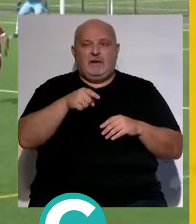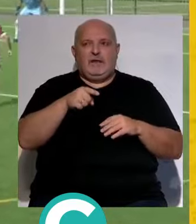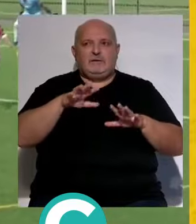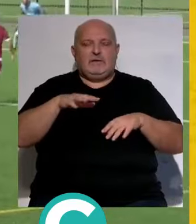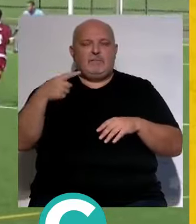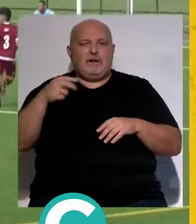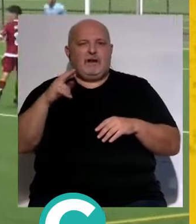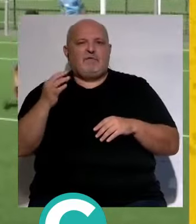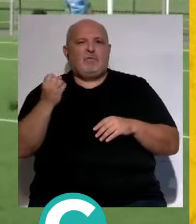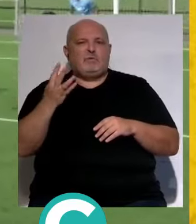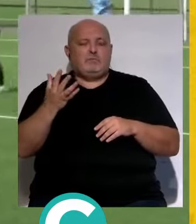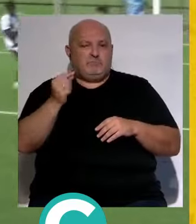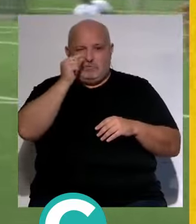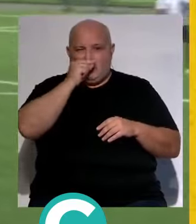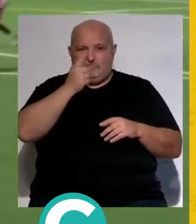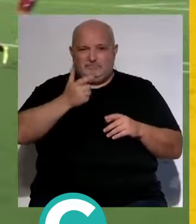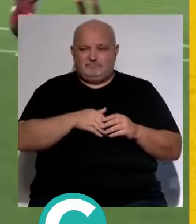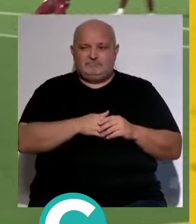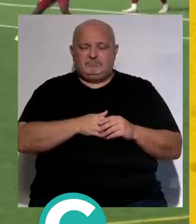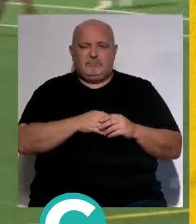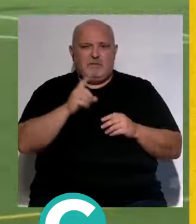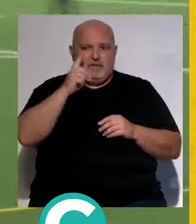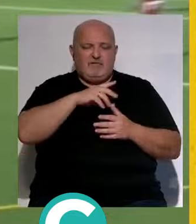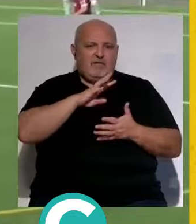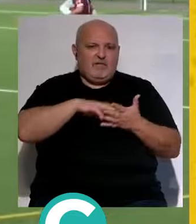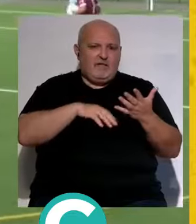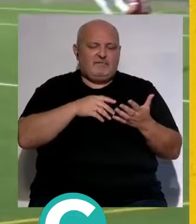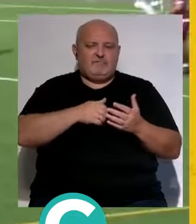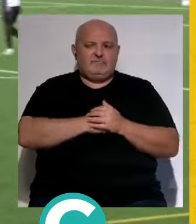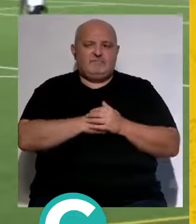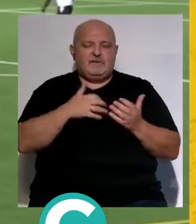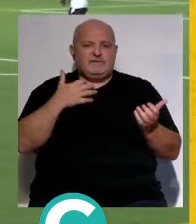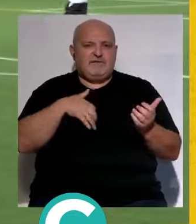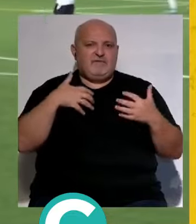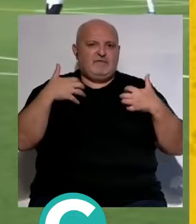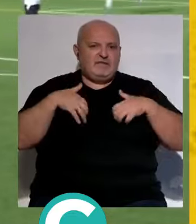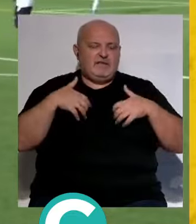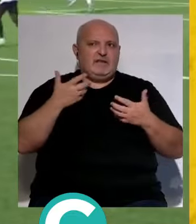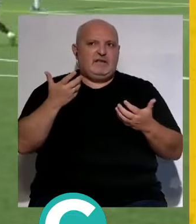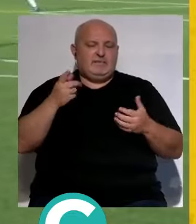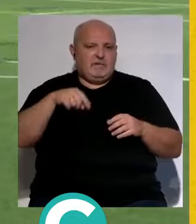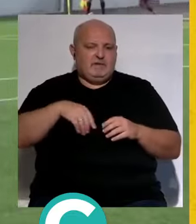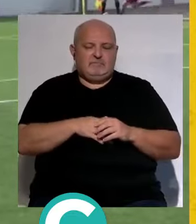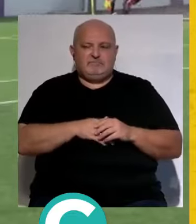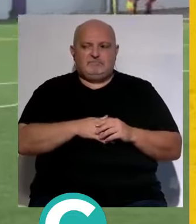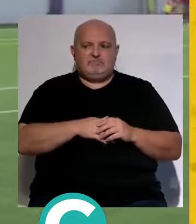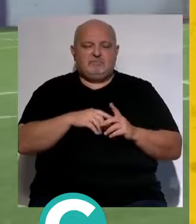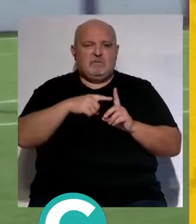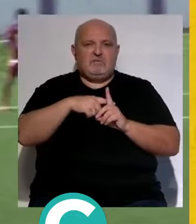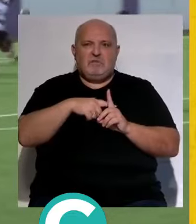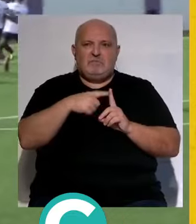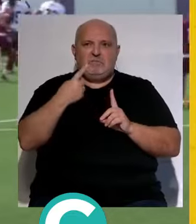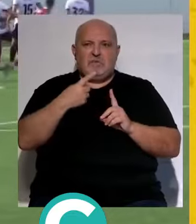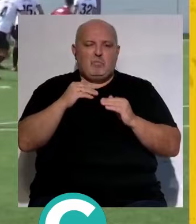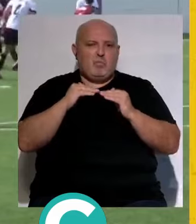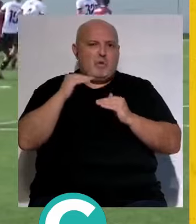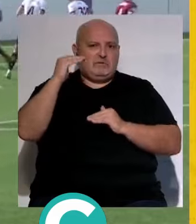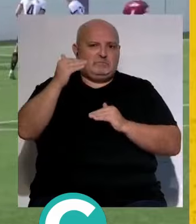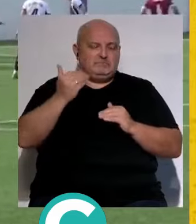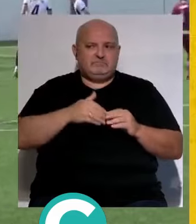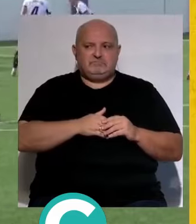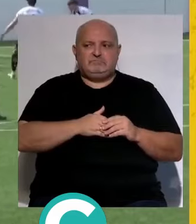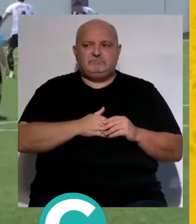en primera red? Muy poco. Hay, bueno, unos cuantos, está el Madrid, está el Barça, el Sevilla y Betis. De niveles de primera división muy altos, es decir.